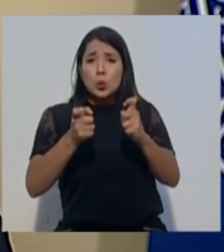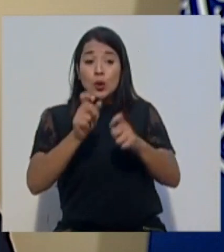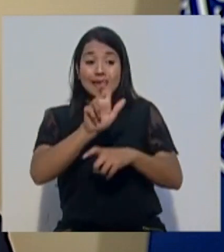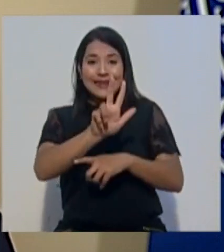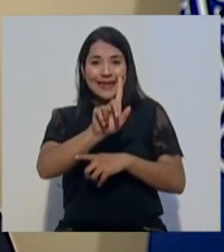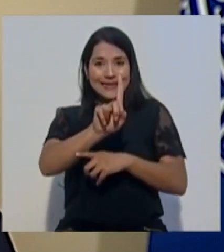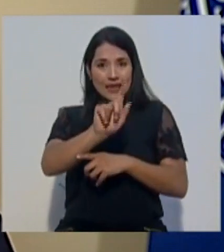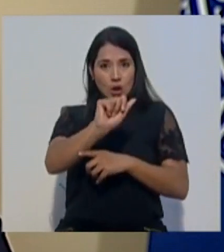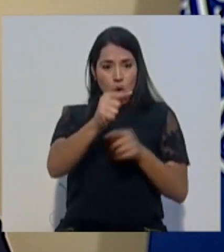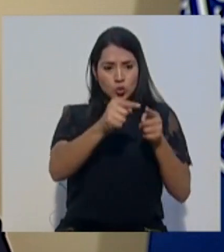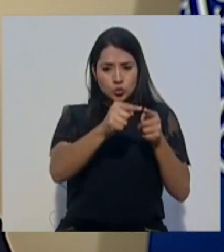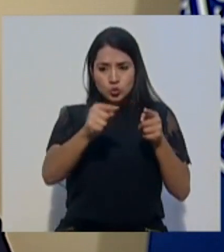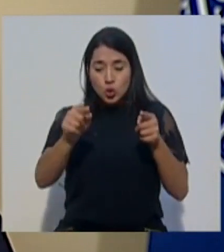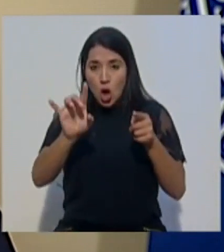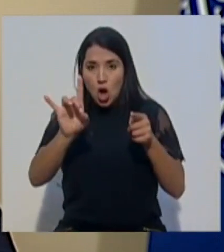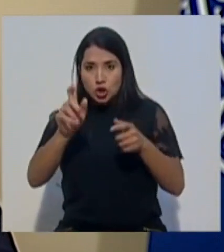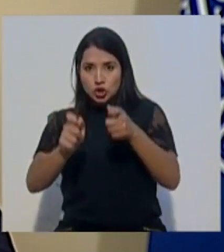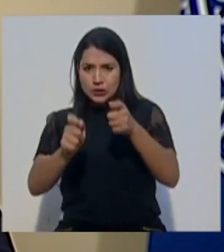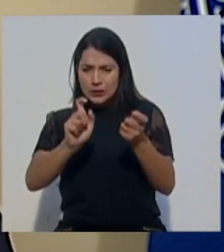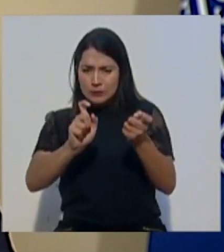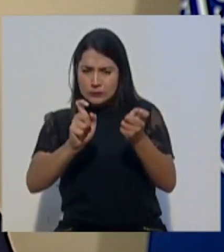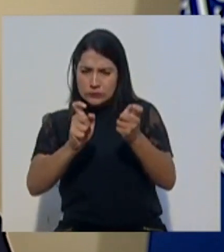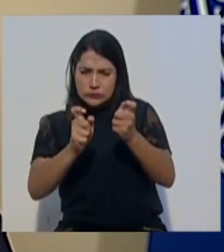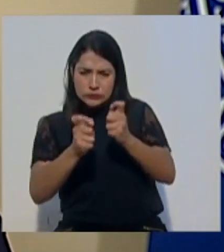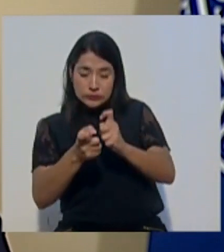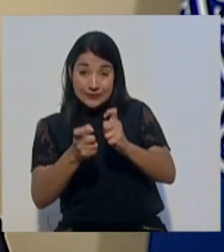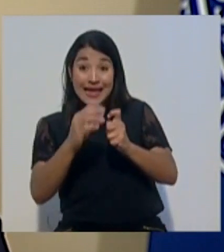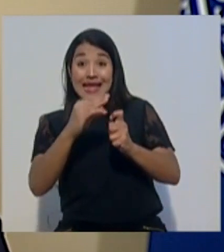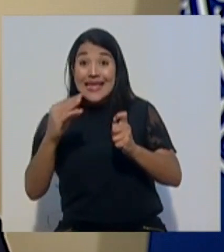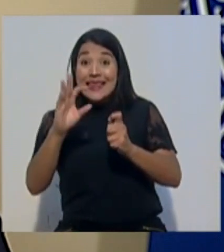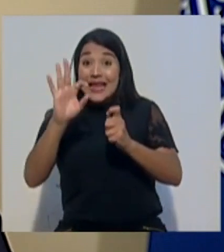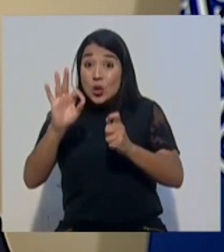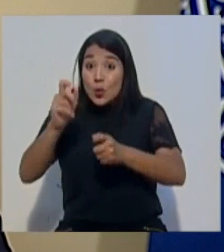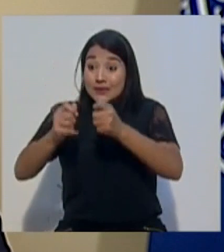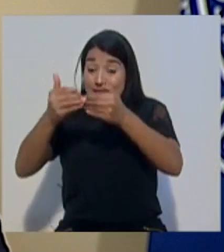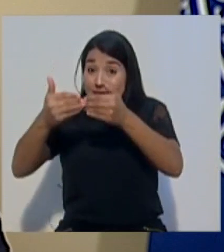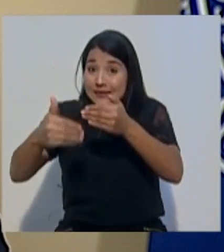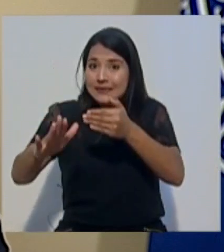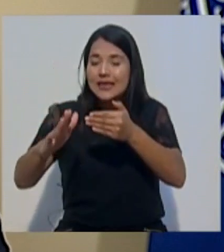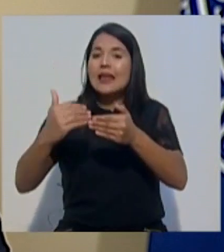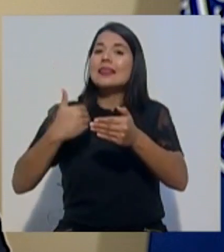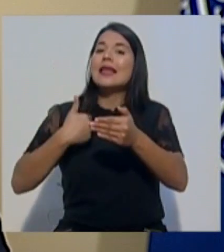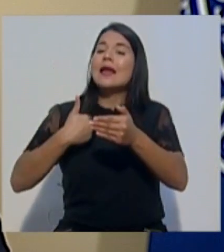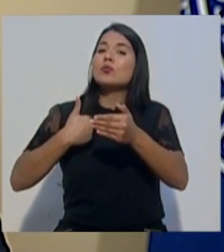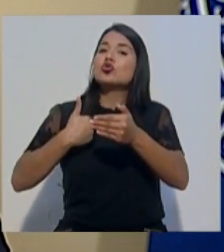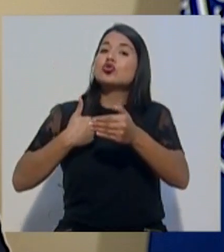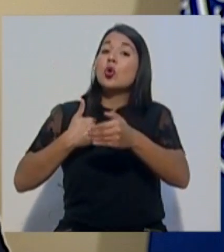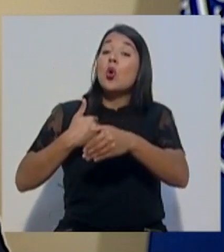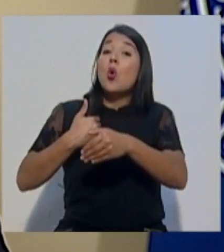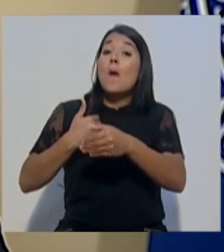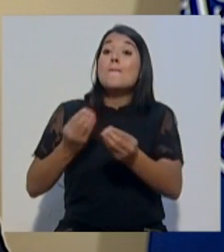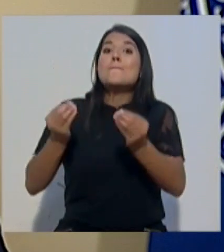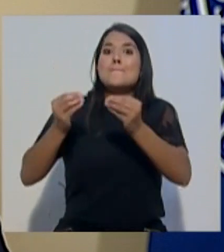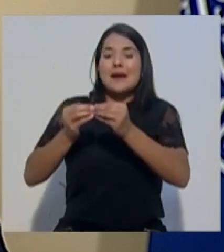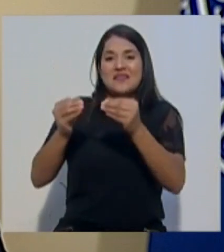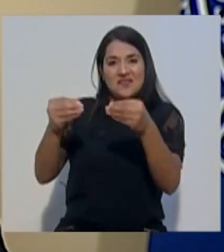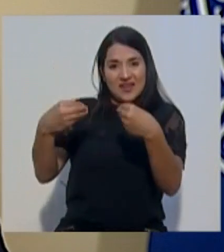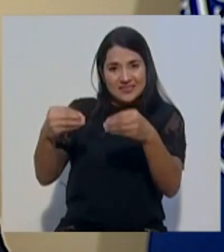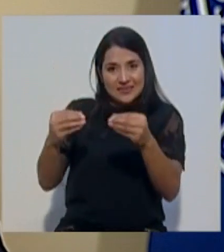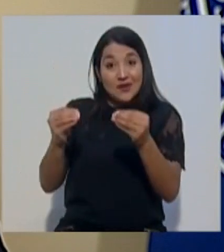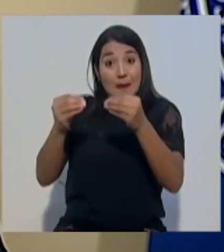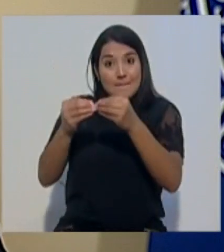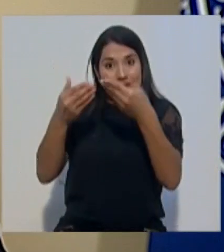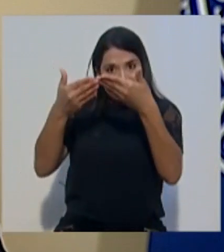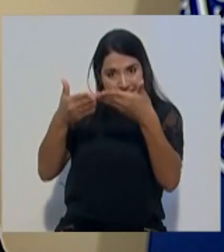fecha hasta el 8 de septiembre y a partir del 9 de septiembre tendremos un periodo de mayor apertura